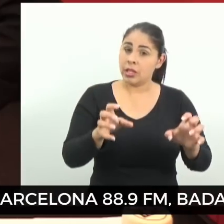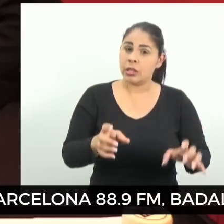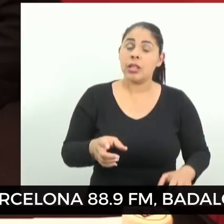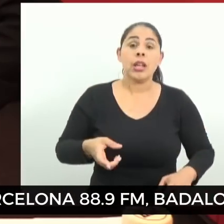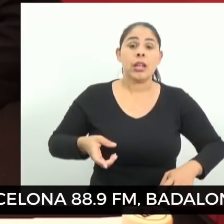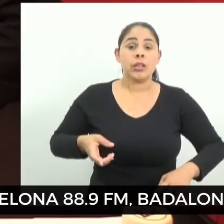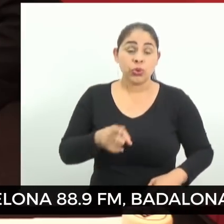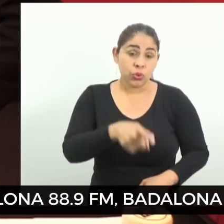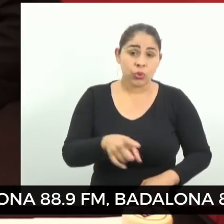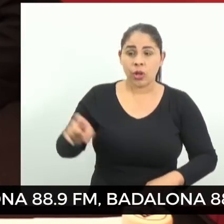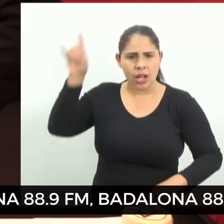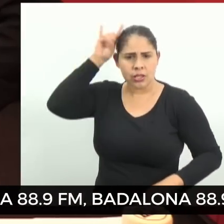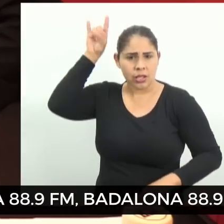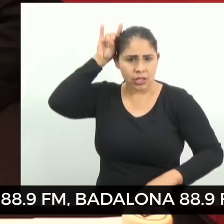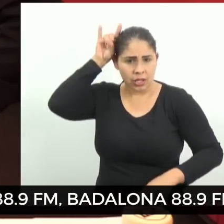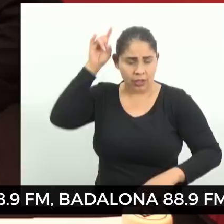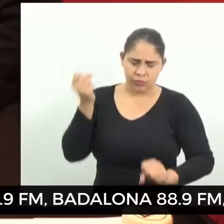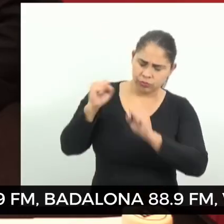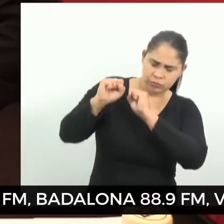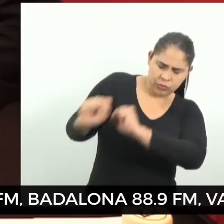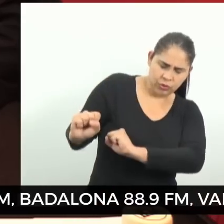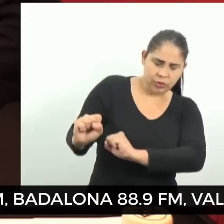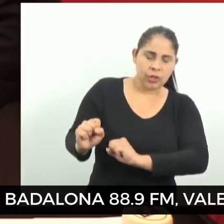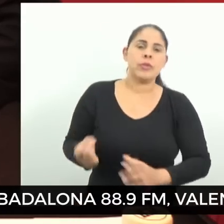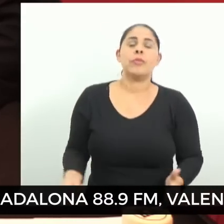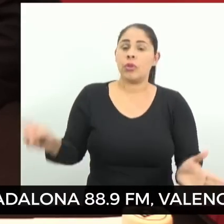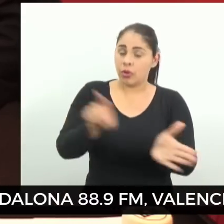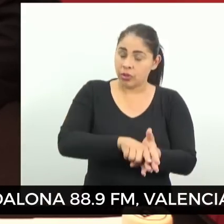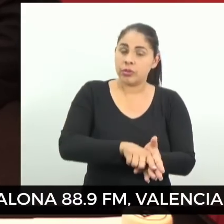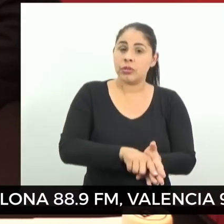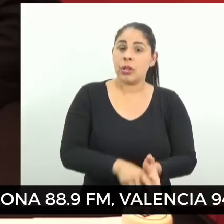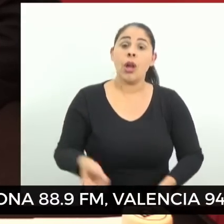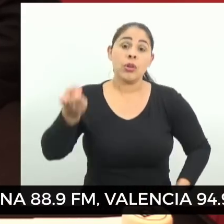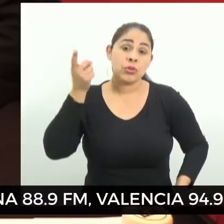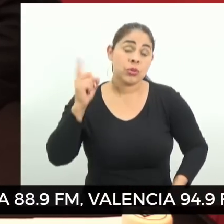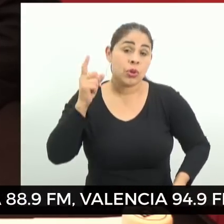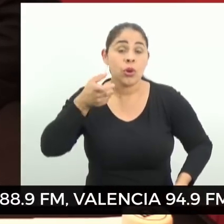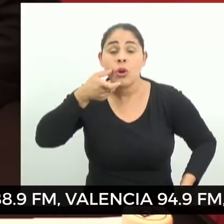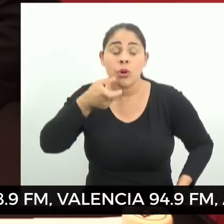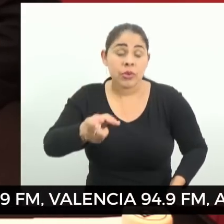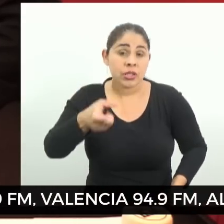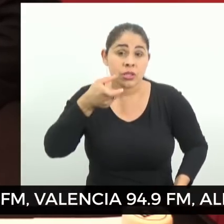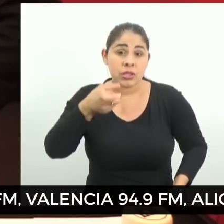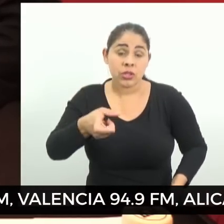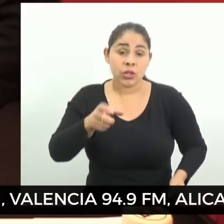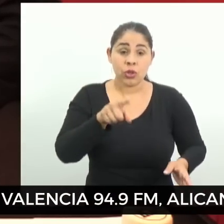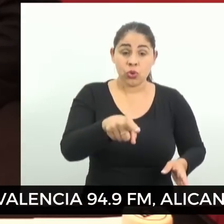reprender a los poderes diabólicos. Otra vez, solo los versículos que sabes de